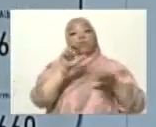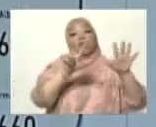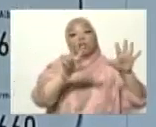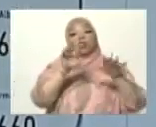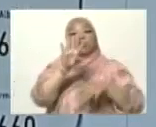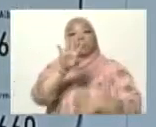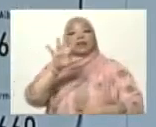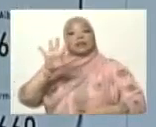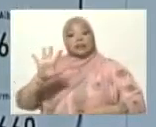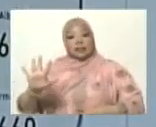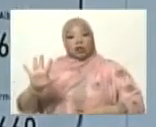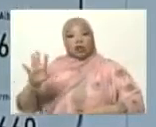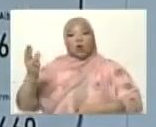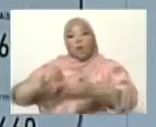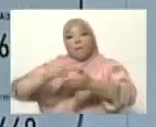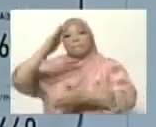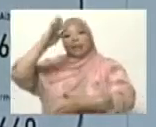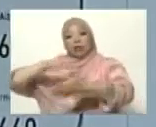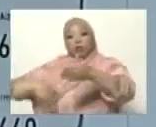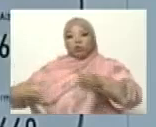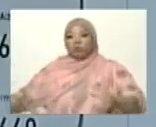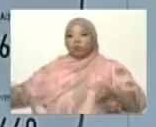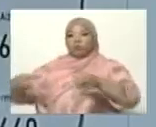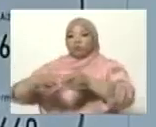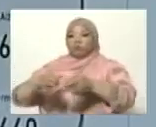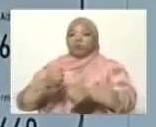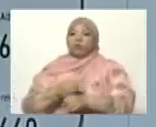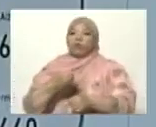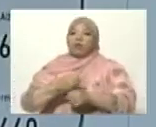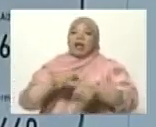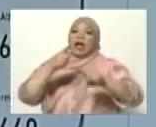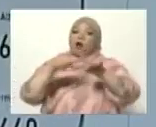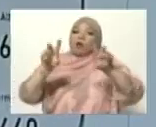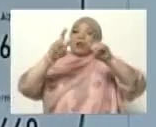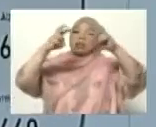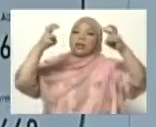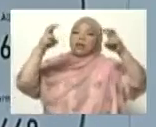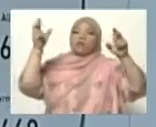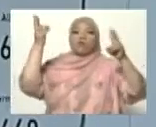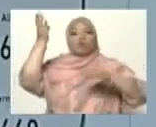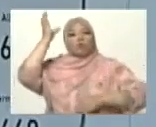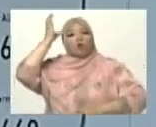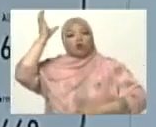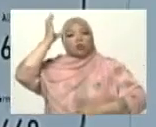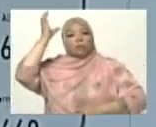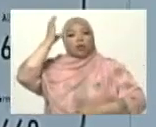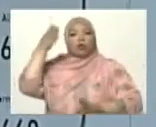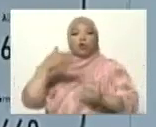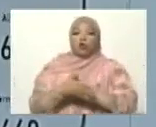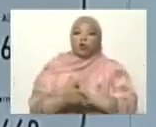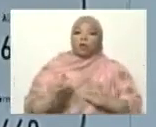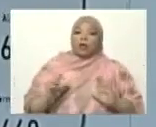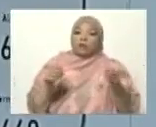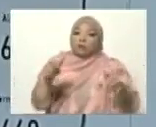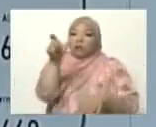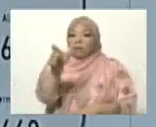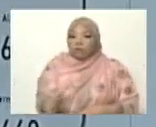845, de baño. Todo el tema de lo que tiene que ver, pues, porque debe tener conocimiento, como usted decía al inicio.